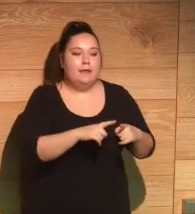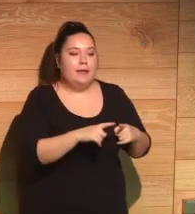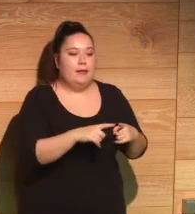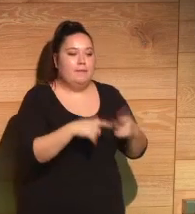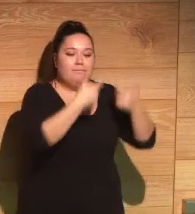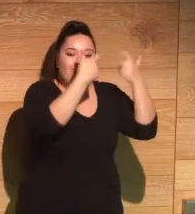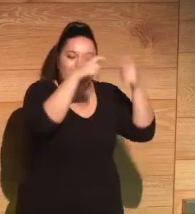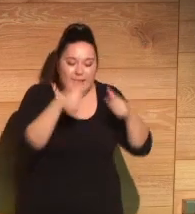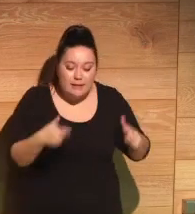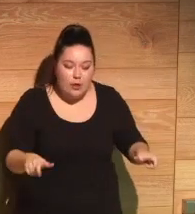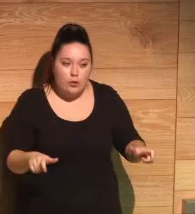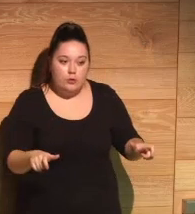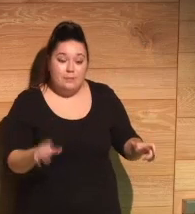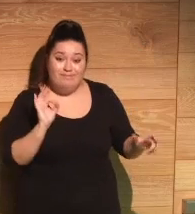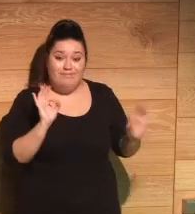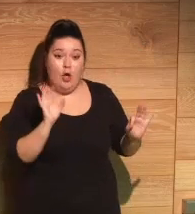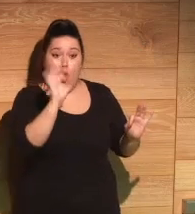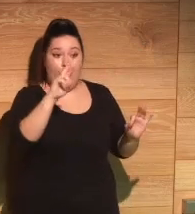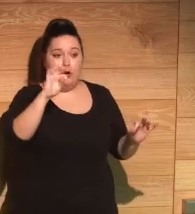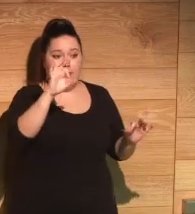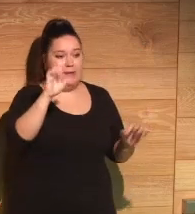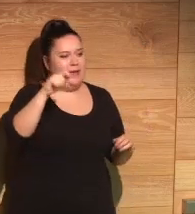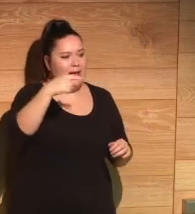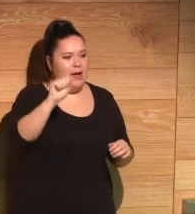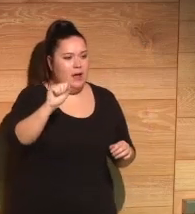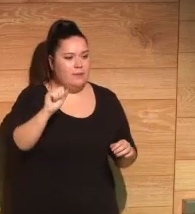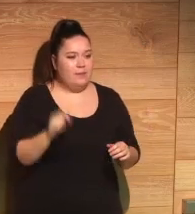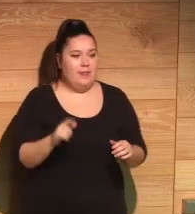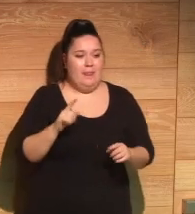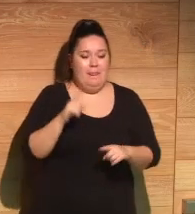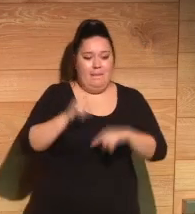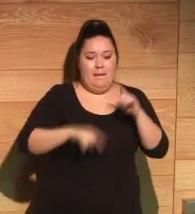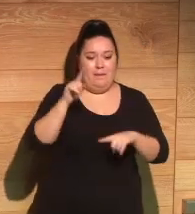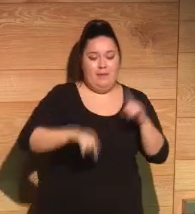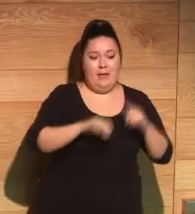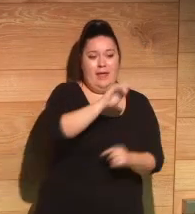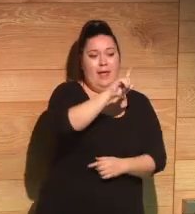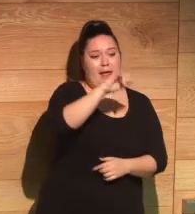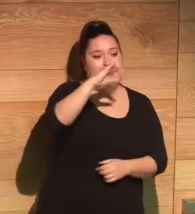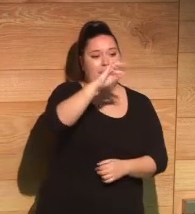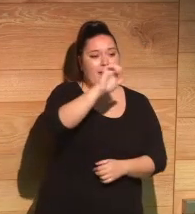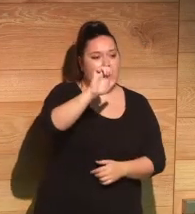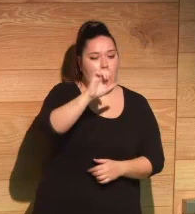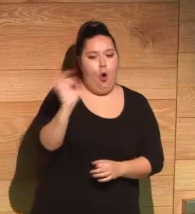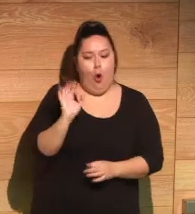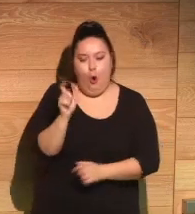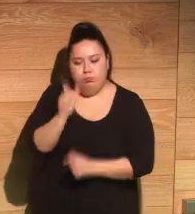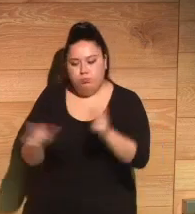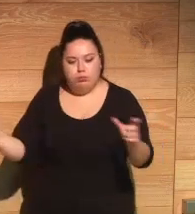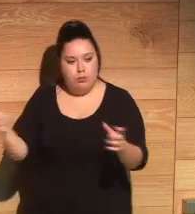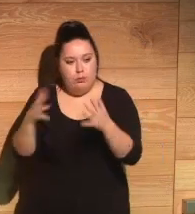era así. Para Ortega las generaciones son el punto de contacto entre la élite y la masa. Esa es la lectura suya. Las generaciones son un conjunto